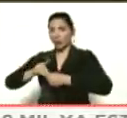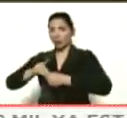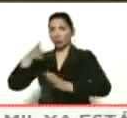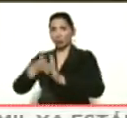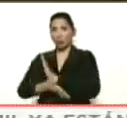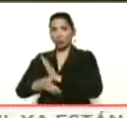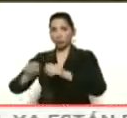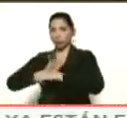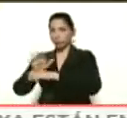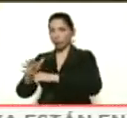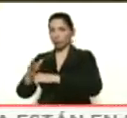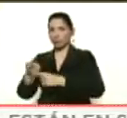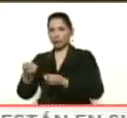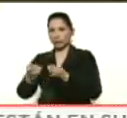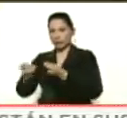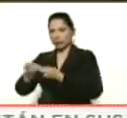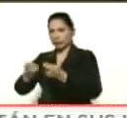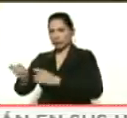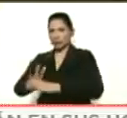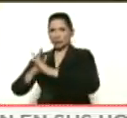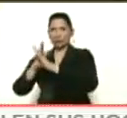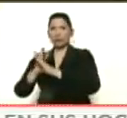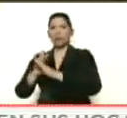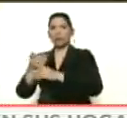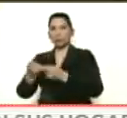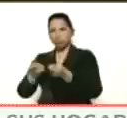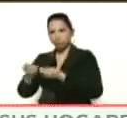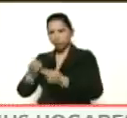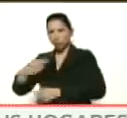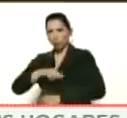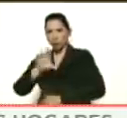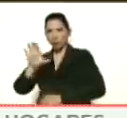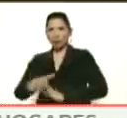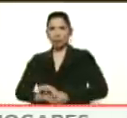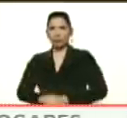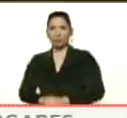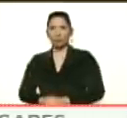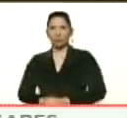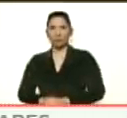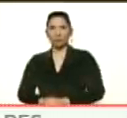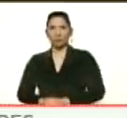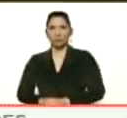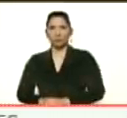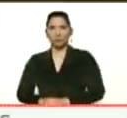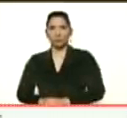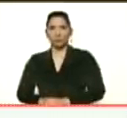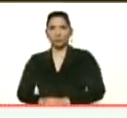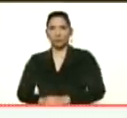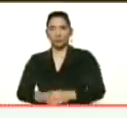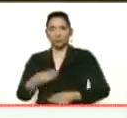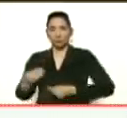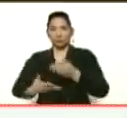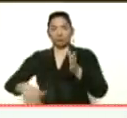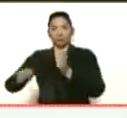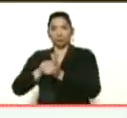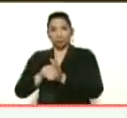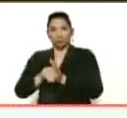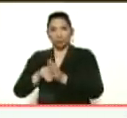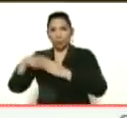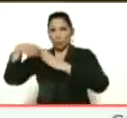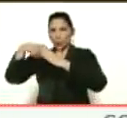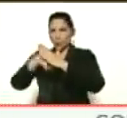correspondientes al manejo de la pandemia por COVID-19 en nuestra patria Venezuela, haciendo otra vez un